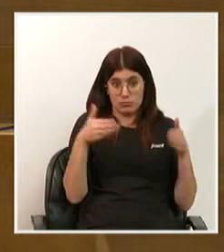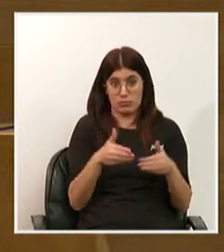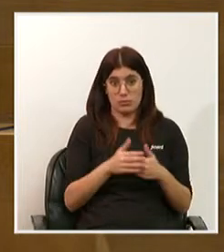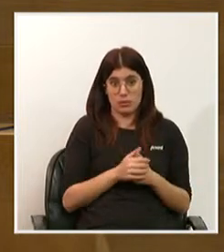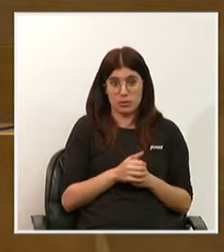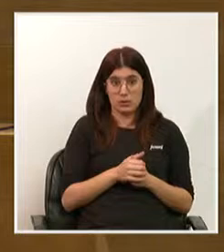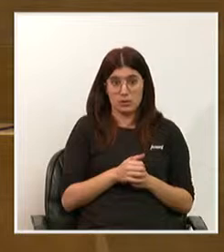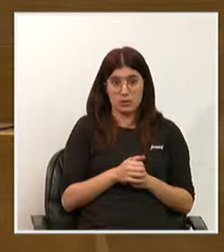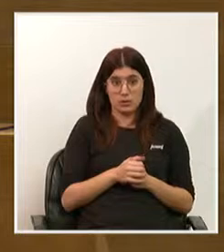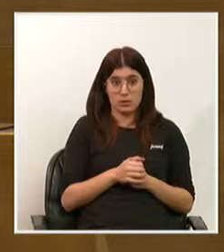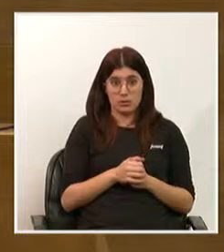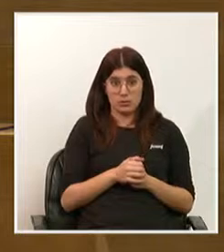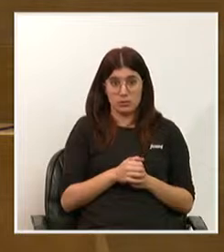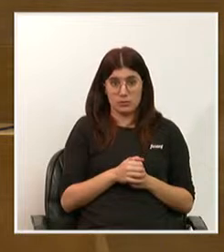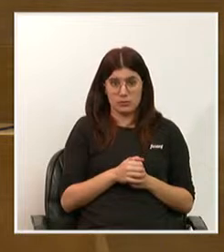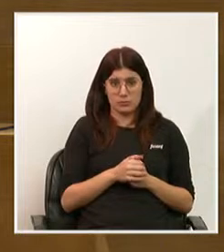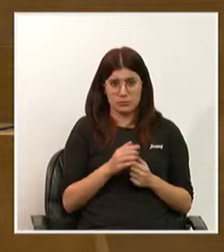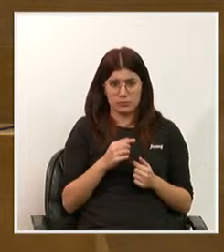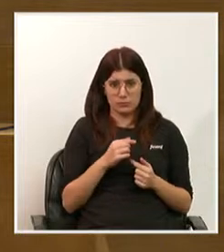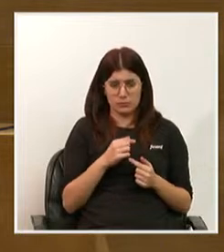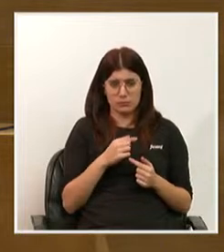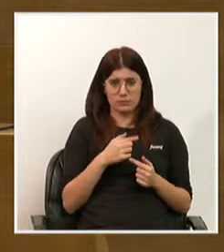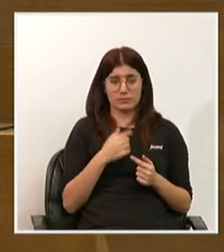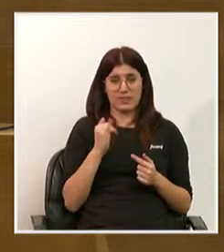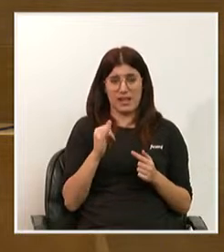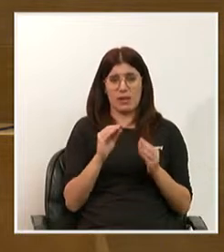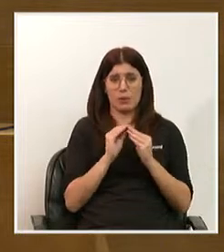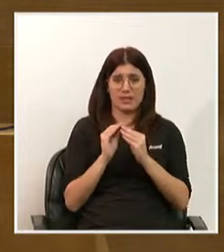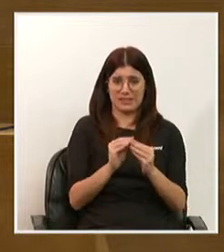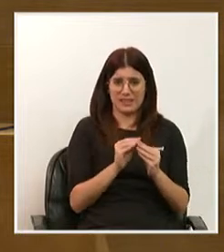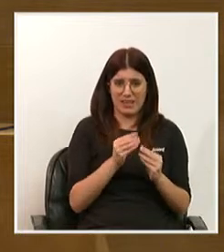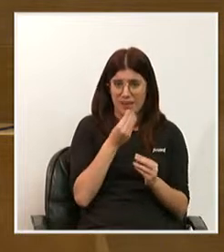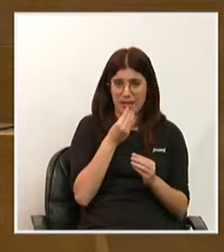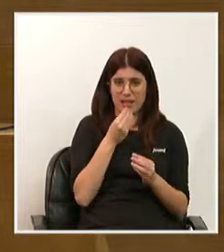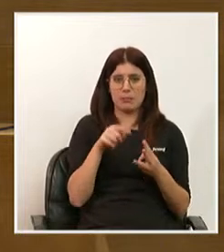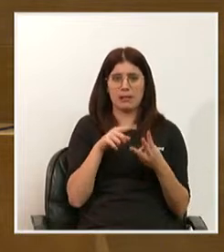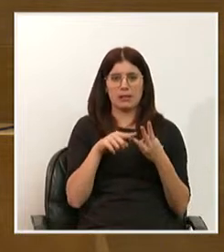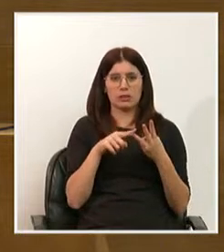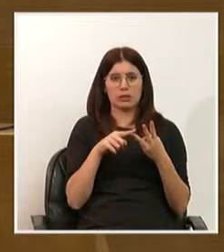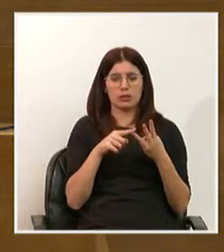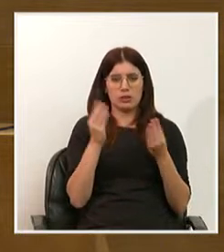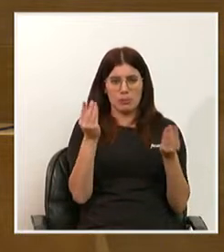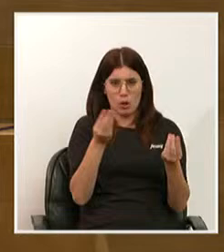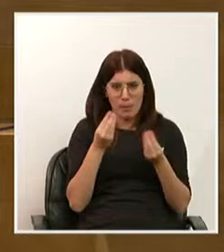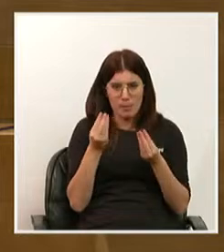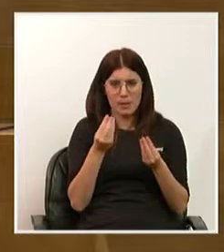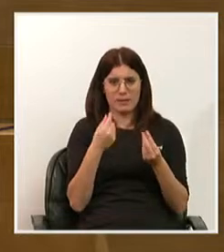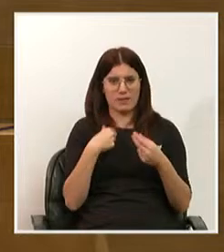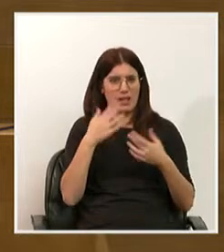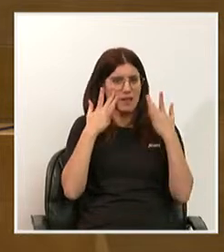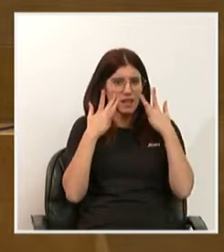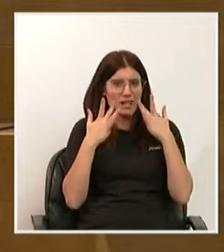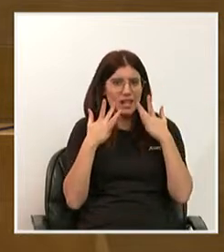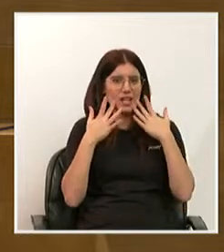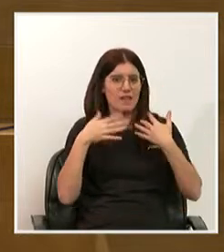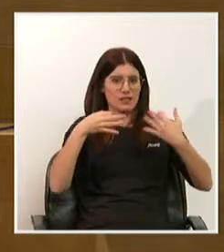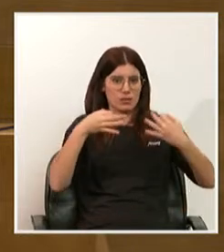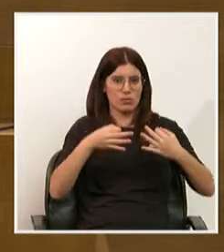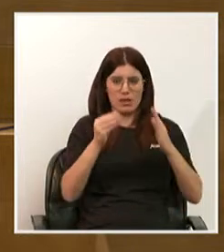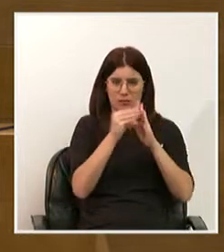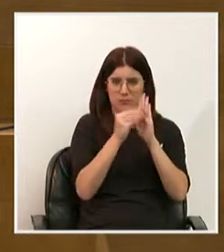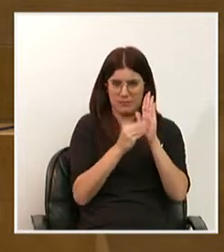reciprocidad de estándares fitosanitarios medioambientales de higiene y de seguridad